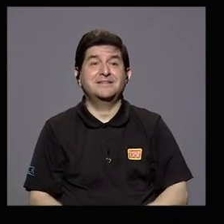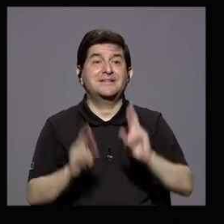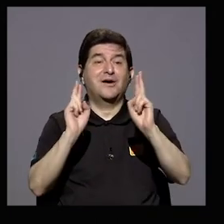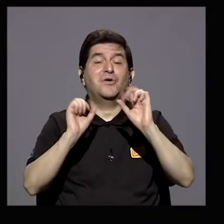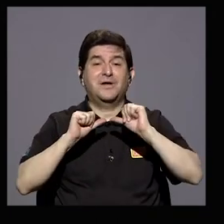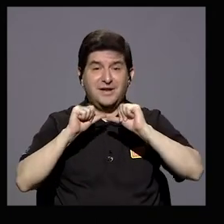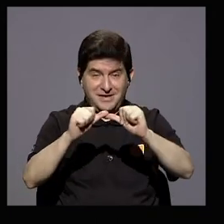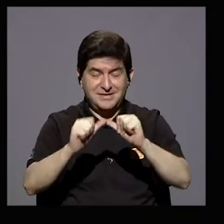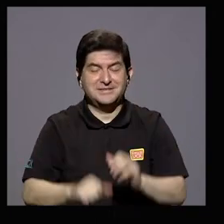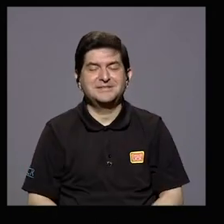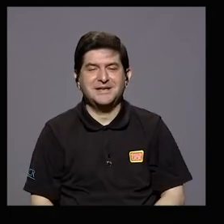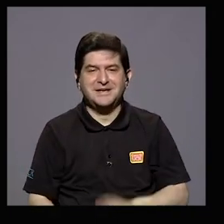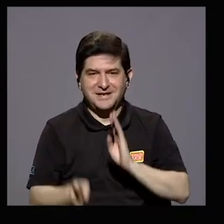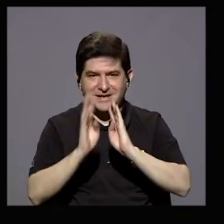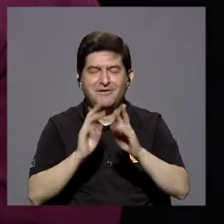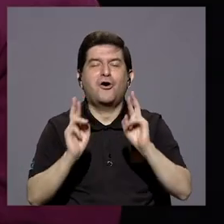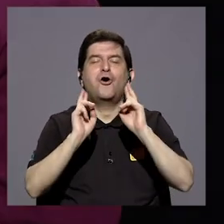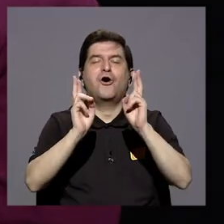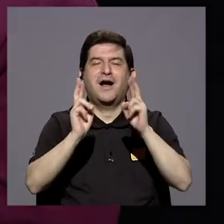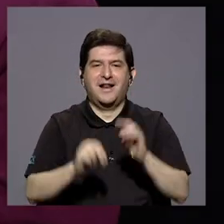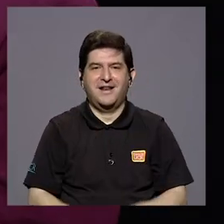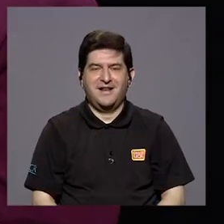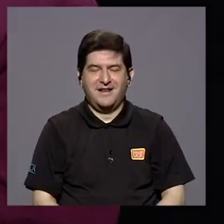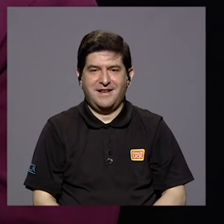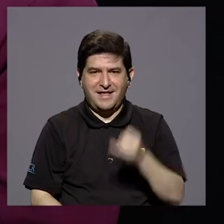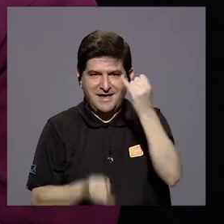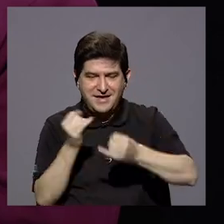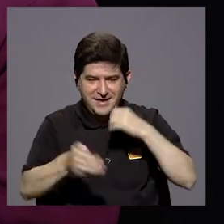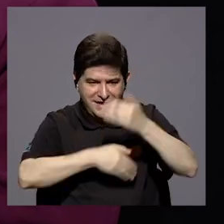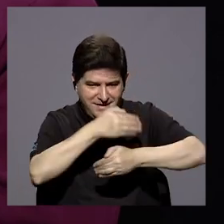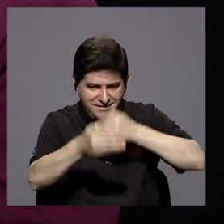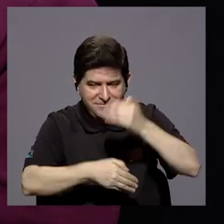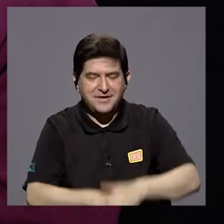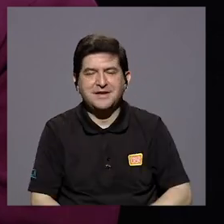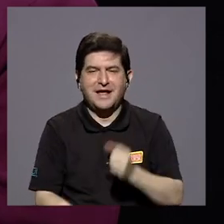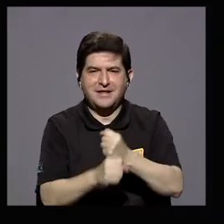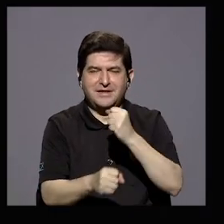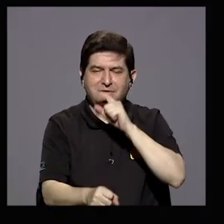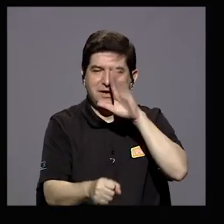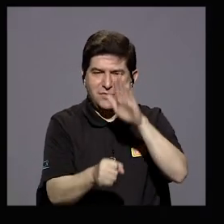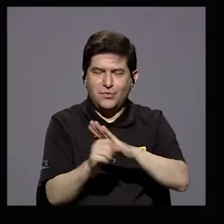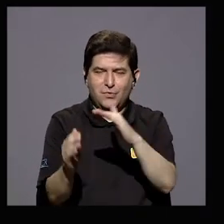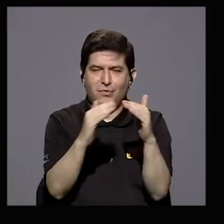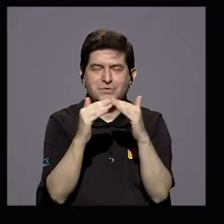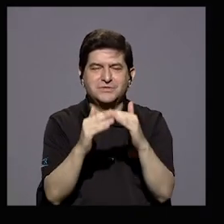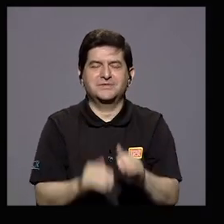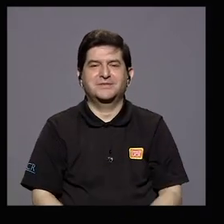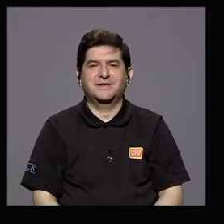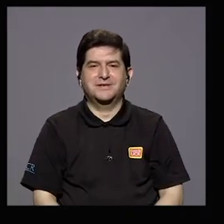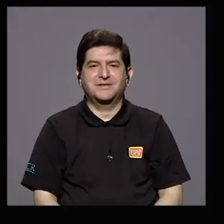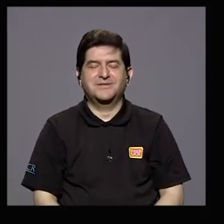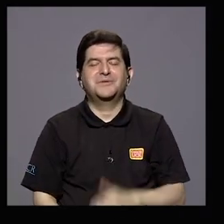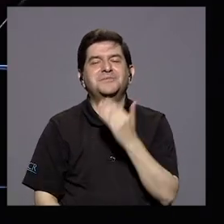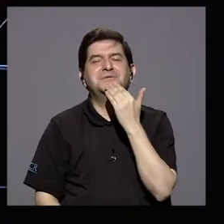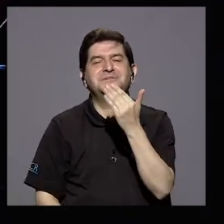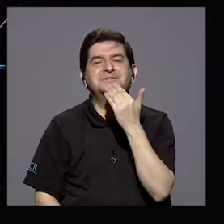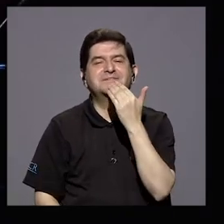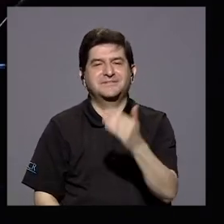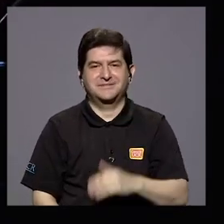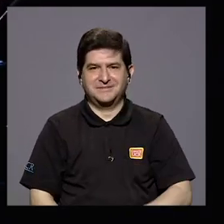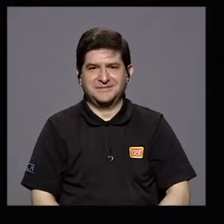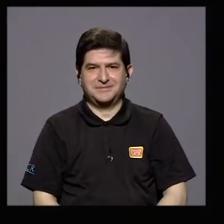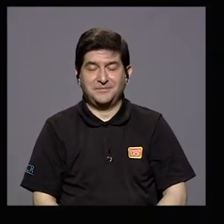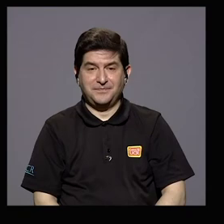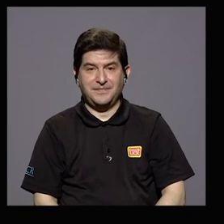tengamos oportunidad de seguir conversando. Ojalá, ojalá. Y les deseo en este cierre de gestión un trabajo siempre comprometido con la ciudadanía. Un placer. Bueno, muchas gracias.